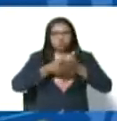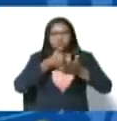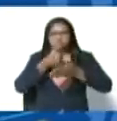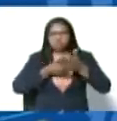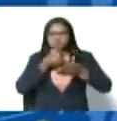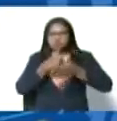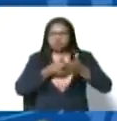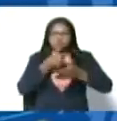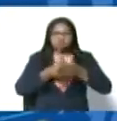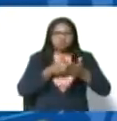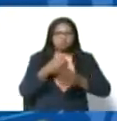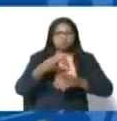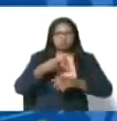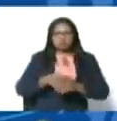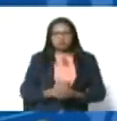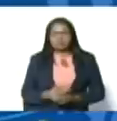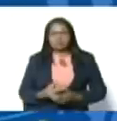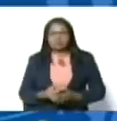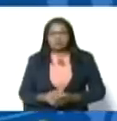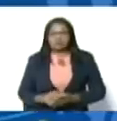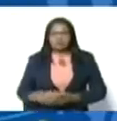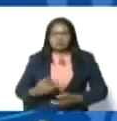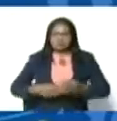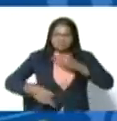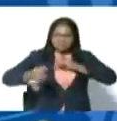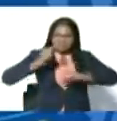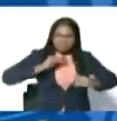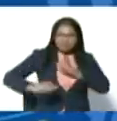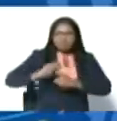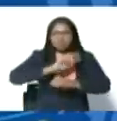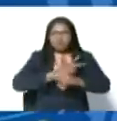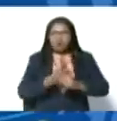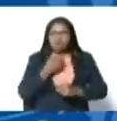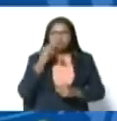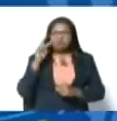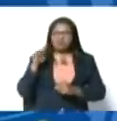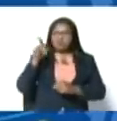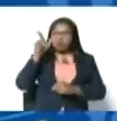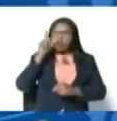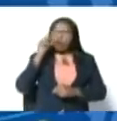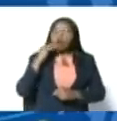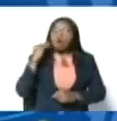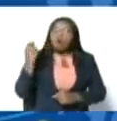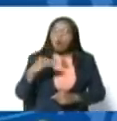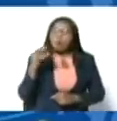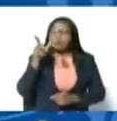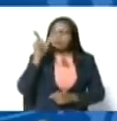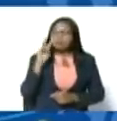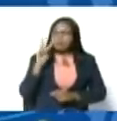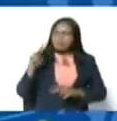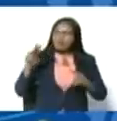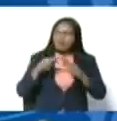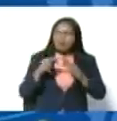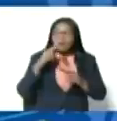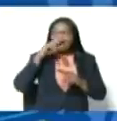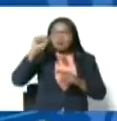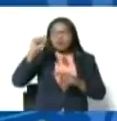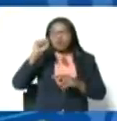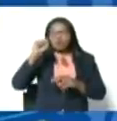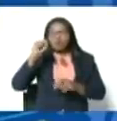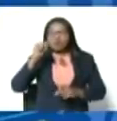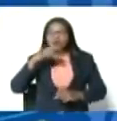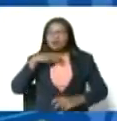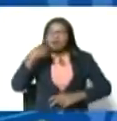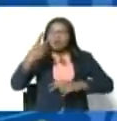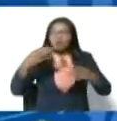combativo, rebelde, revolucionario. Nadie me vea como aquel muchacho. Maduro es la voz de la